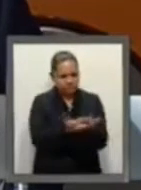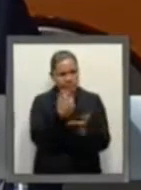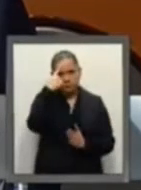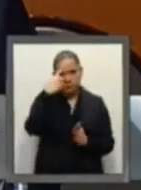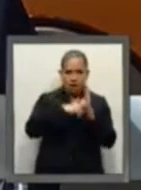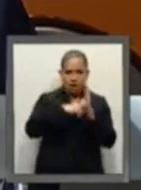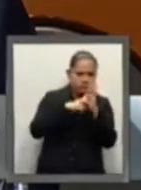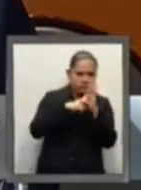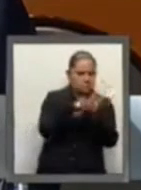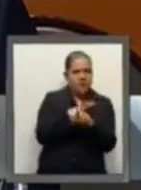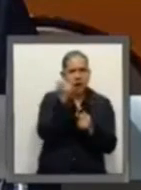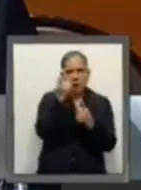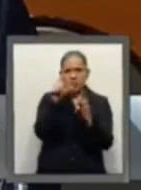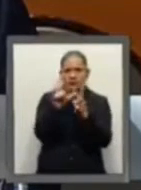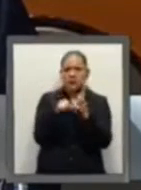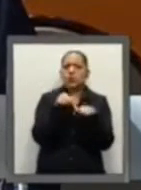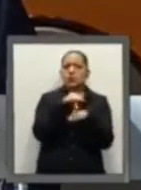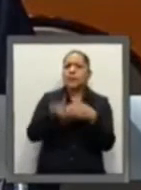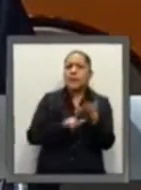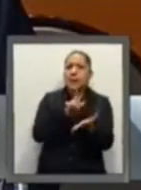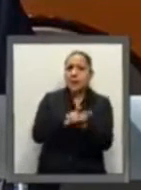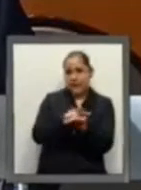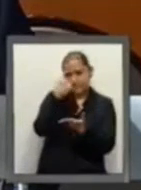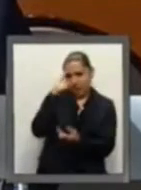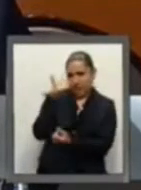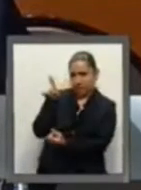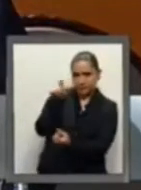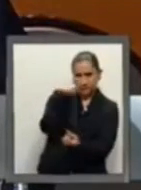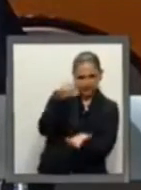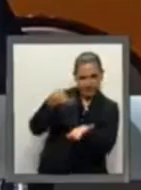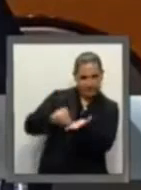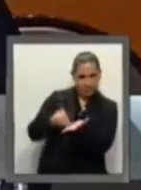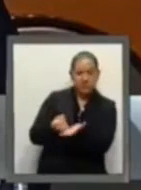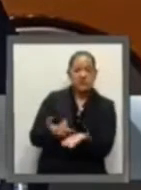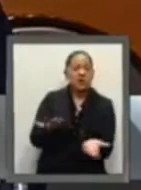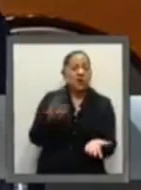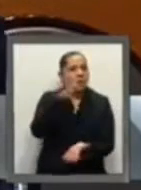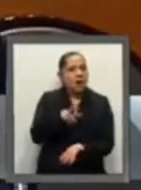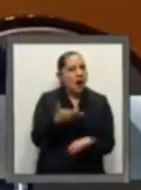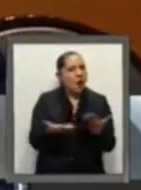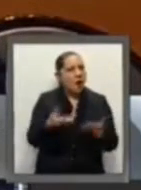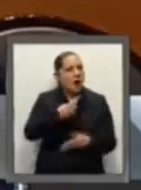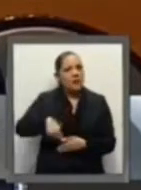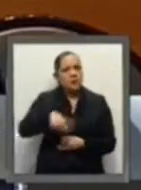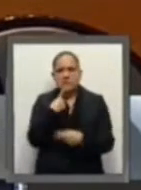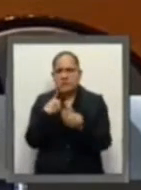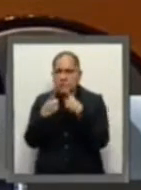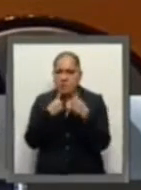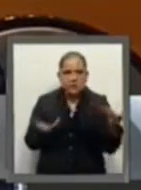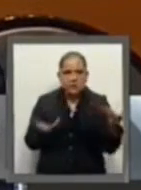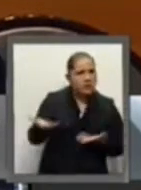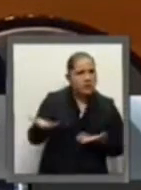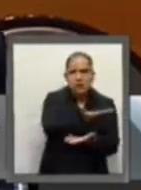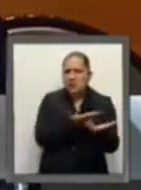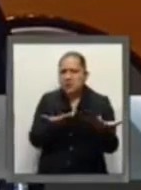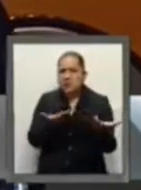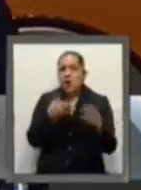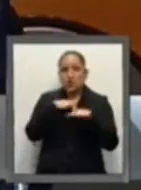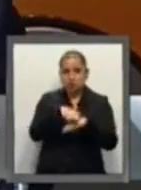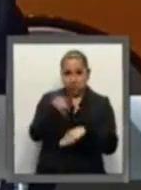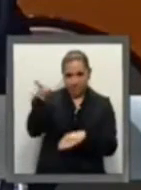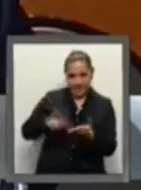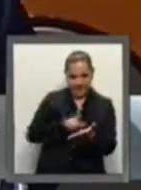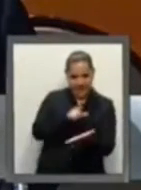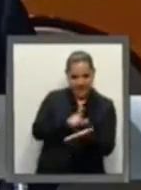hay un debate un debate que tiene que ver con que si la facultad de presentar una iniciativa a la ley de